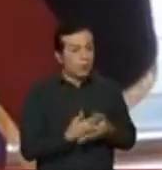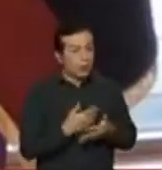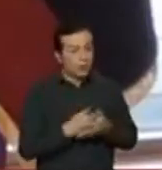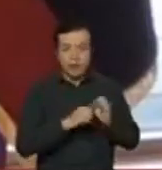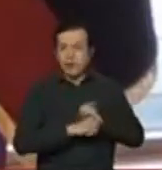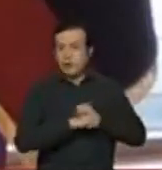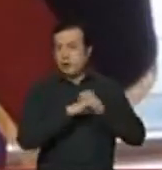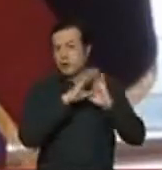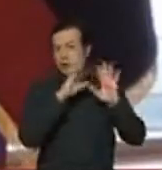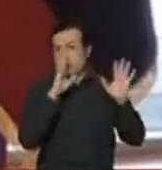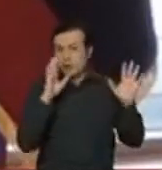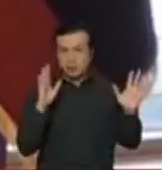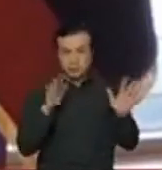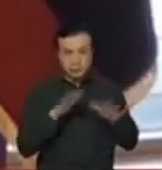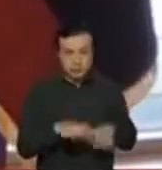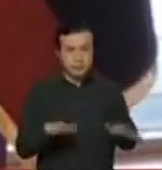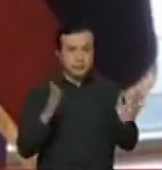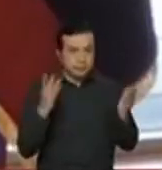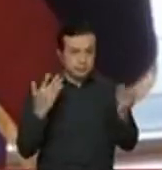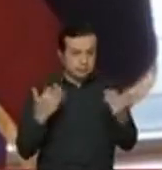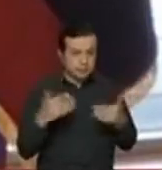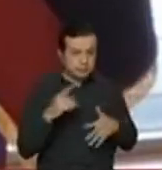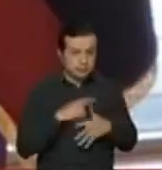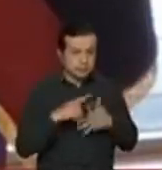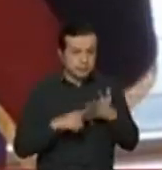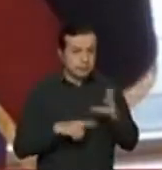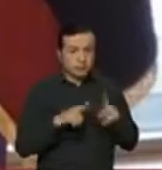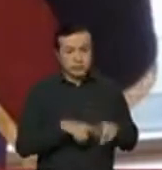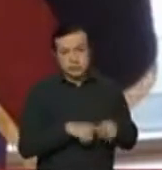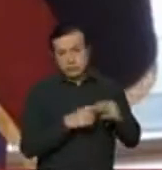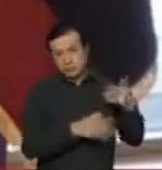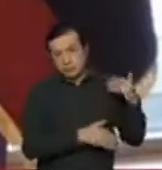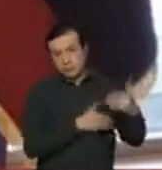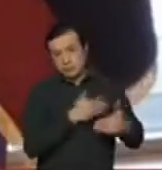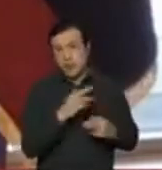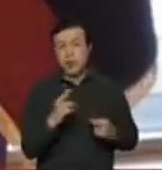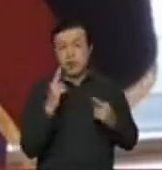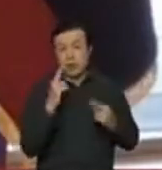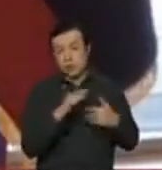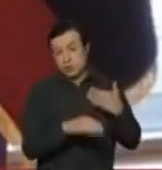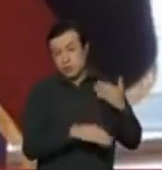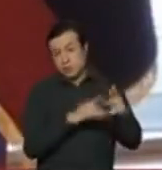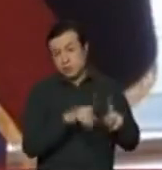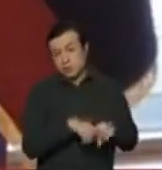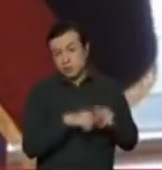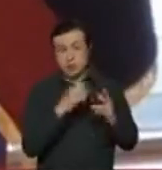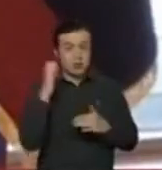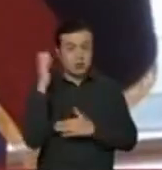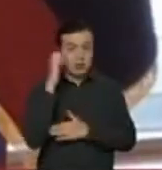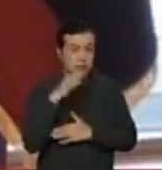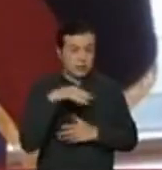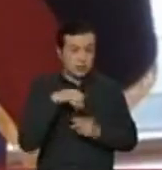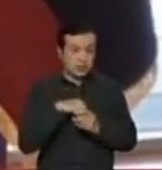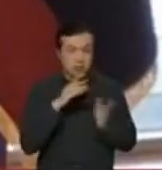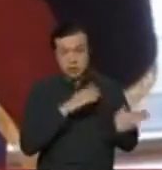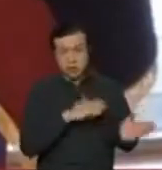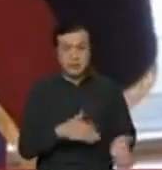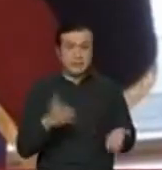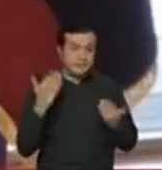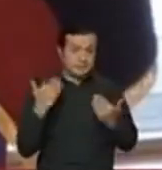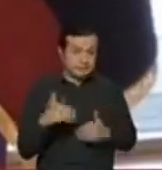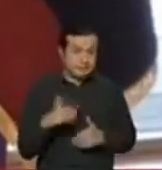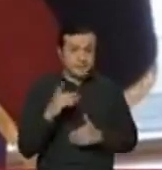natural que en una época que está comenzando, esperemos que sea así, a salir de una crisis,